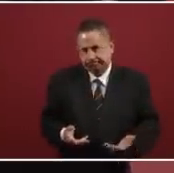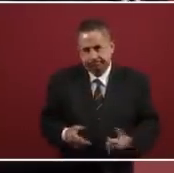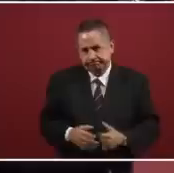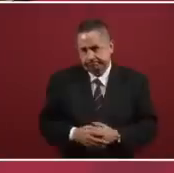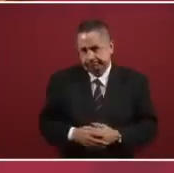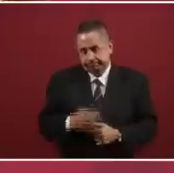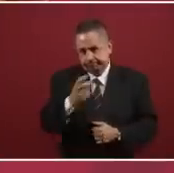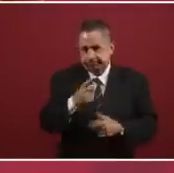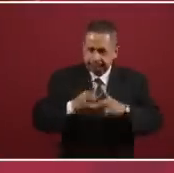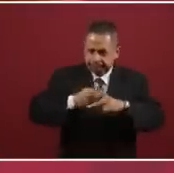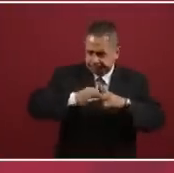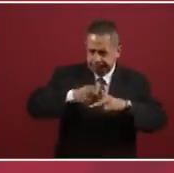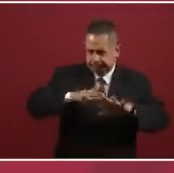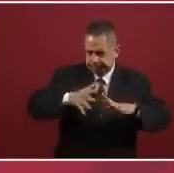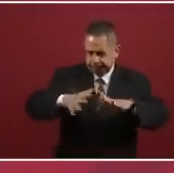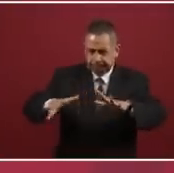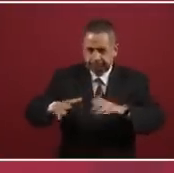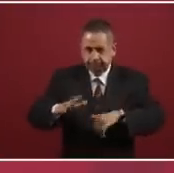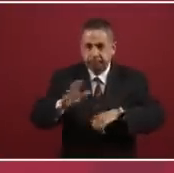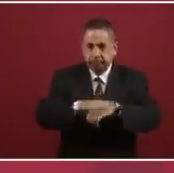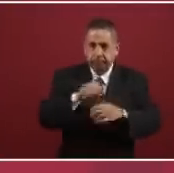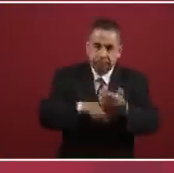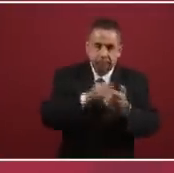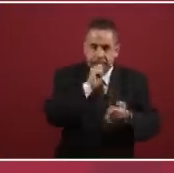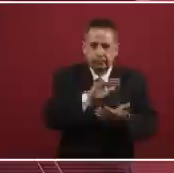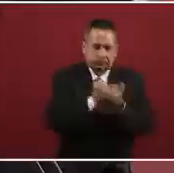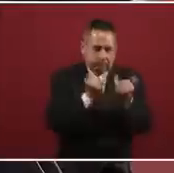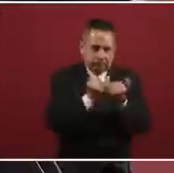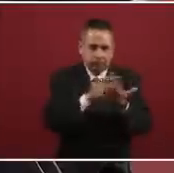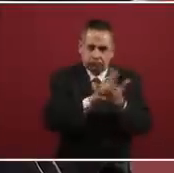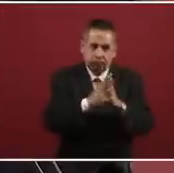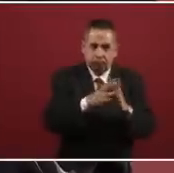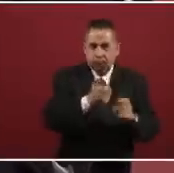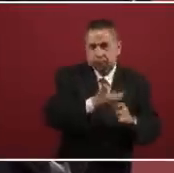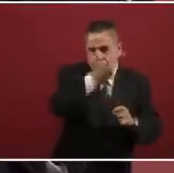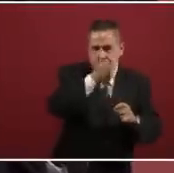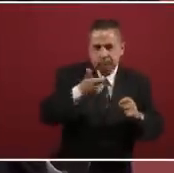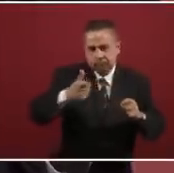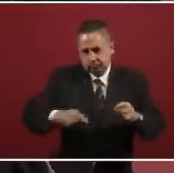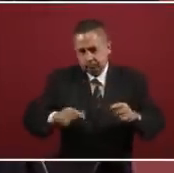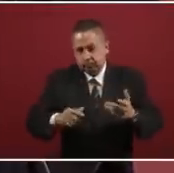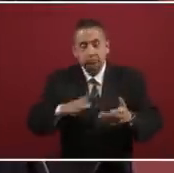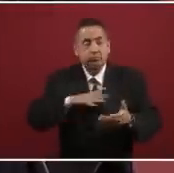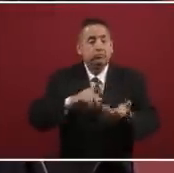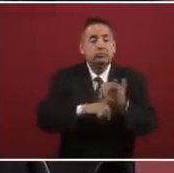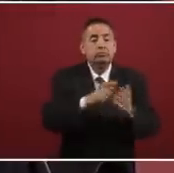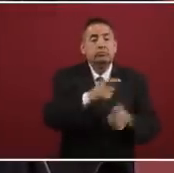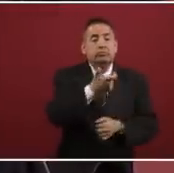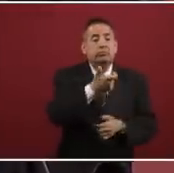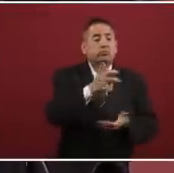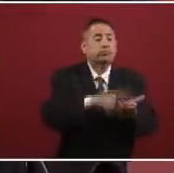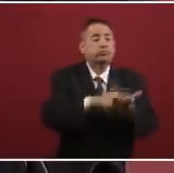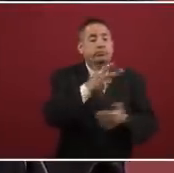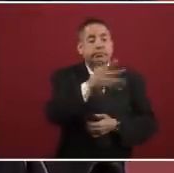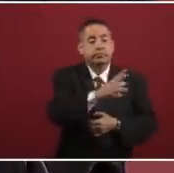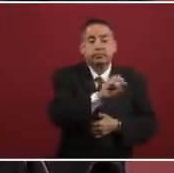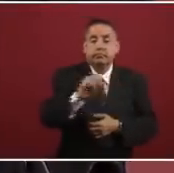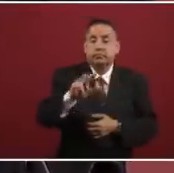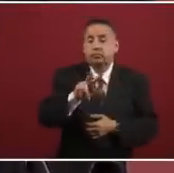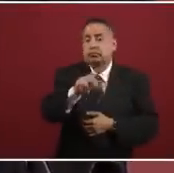Eso en promedio. Porque también en el caso de la tortilla hay desde 10 hasta 18